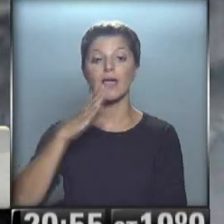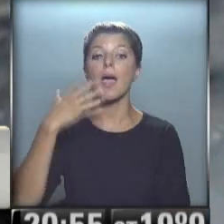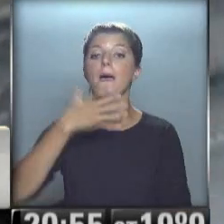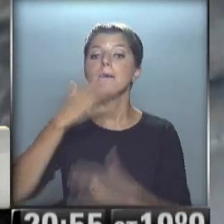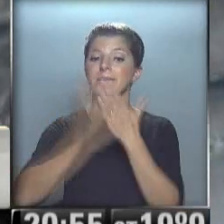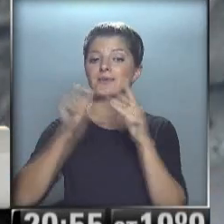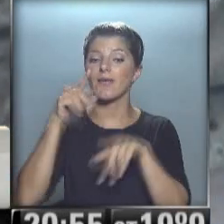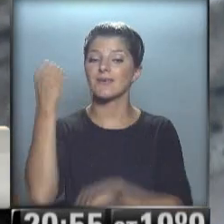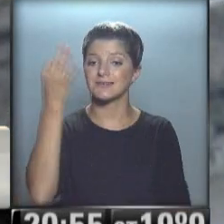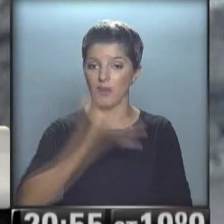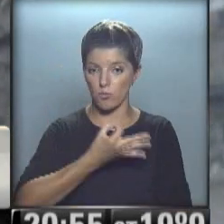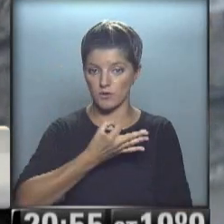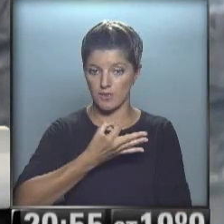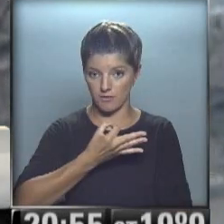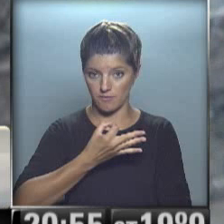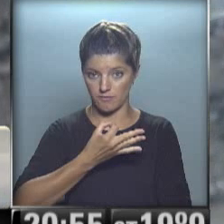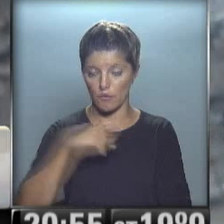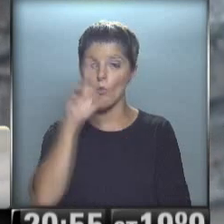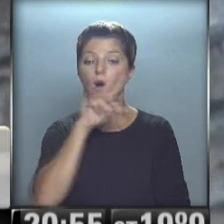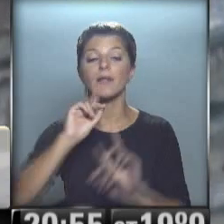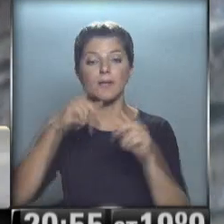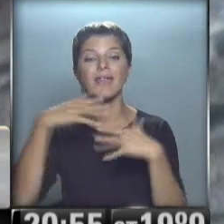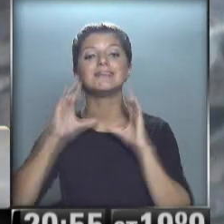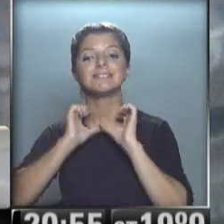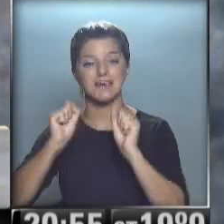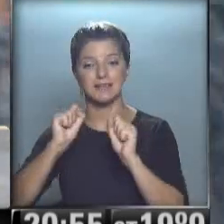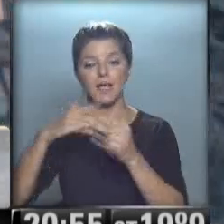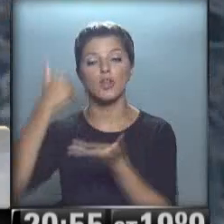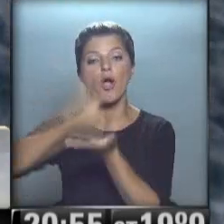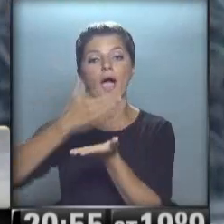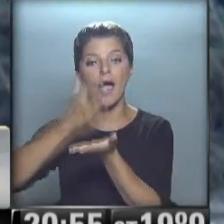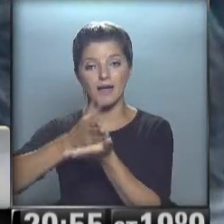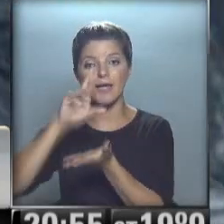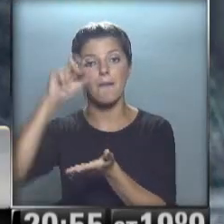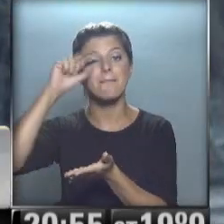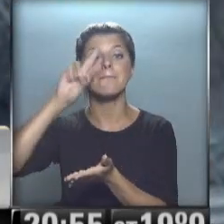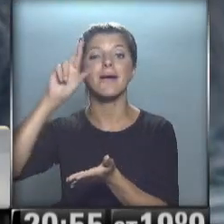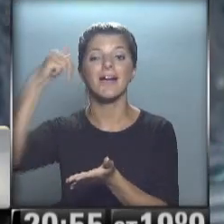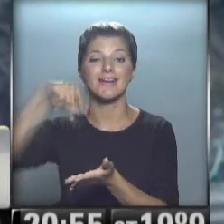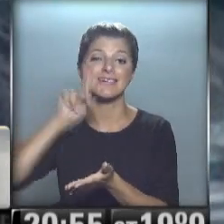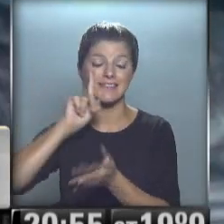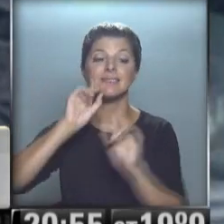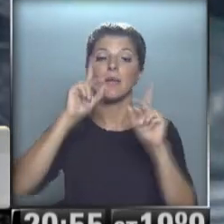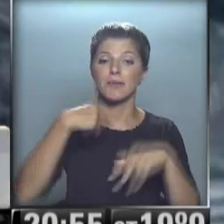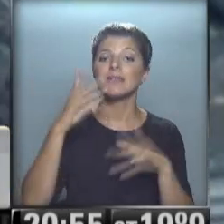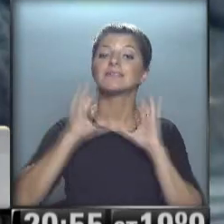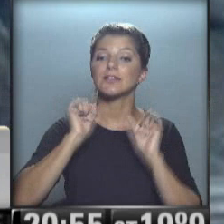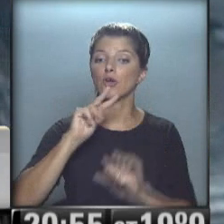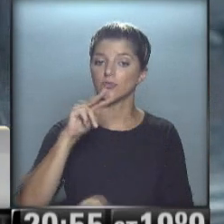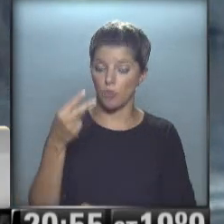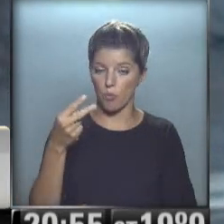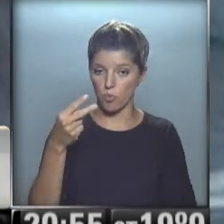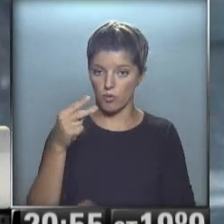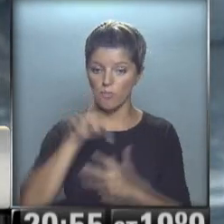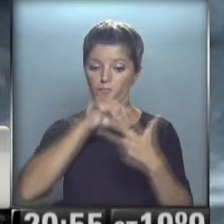de seguridad Cecilia Rodríguez y también el secretario del área Sergio berni el subsecretar de abordaje territorial